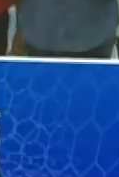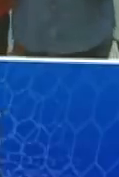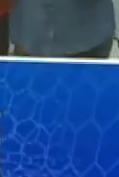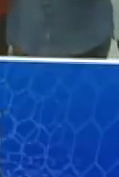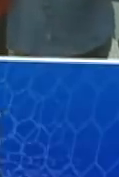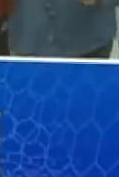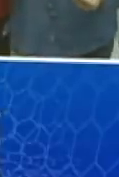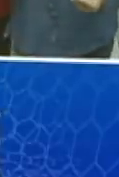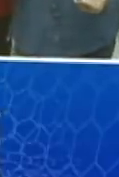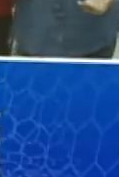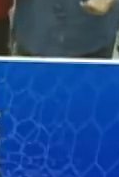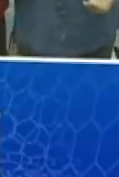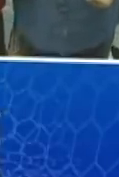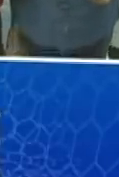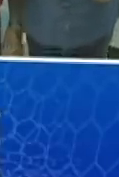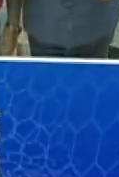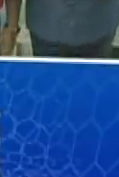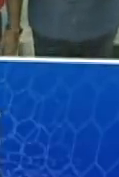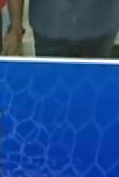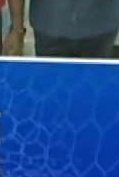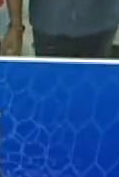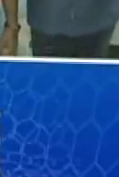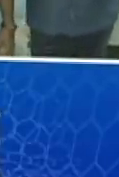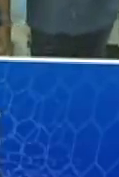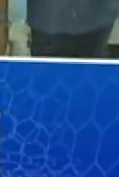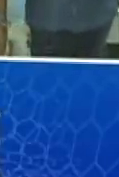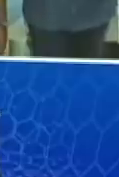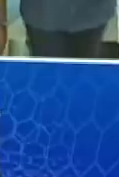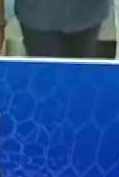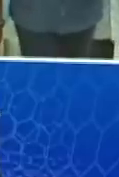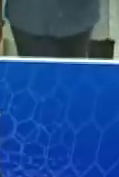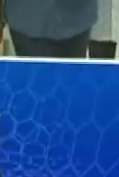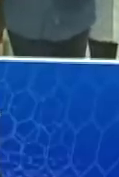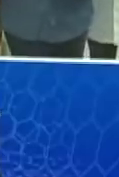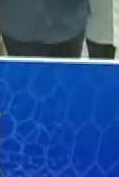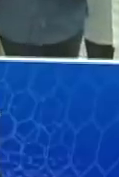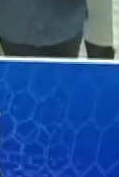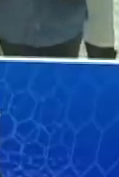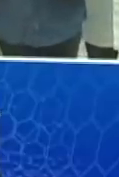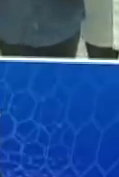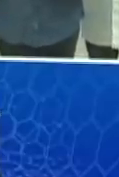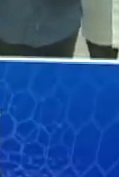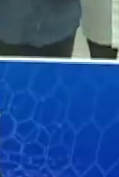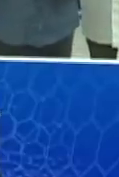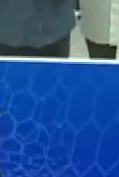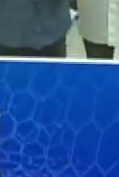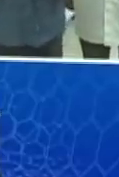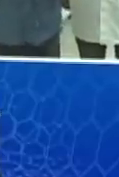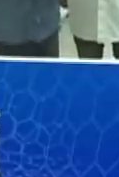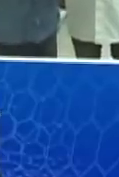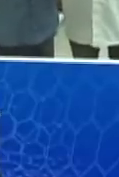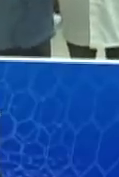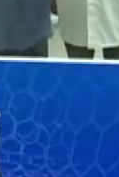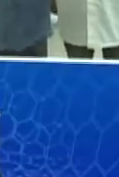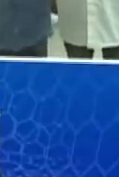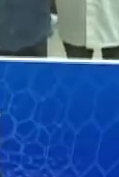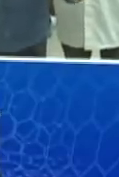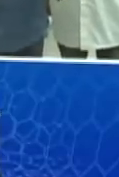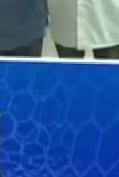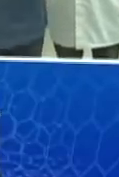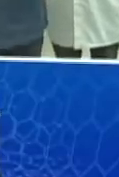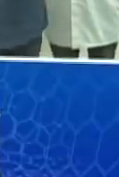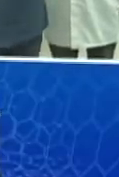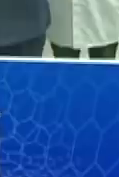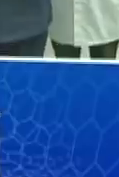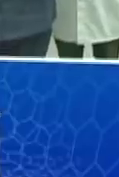nosotros contribuimos de esta forma y de esta manera a entregar este hospital. Gracias,